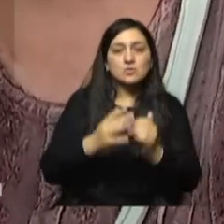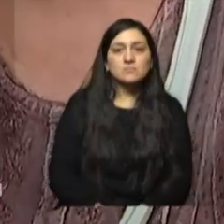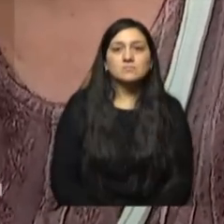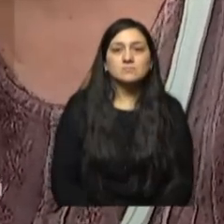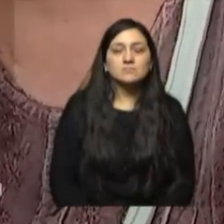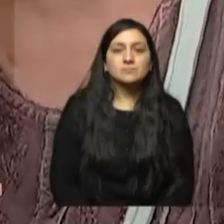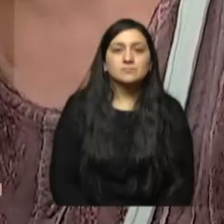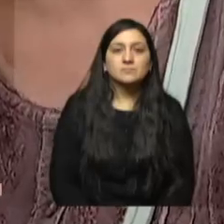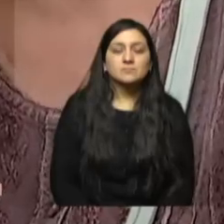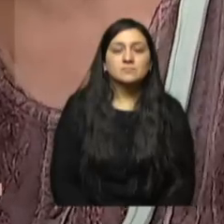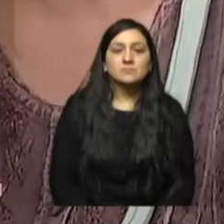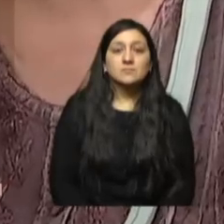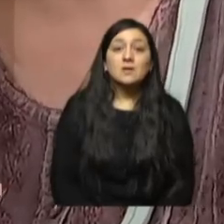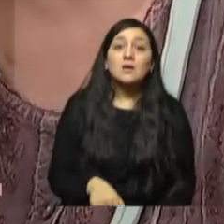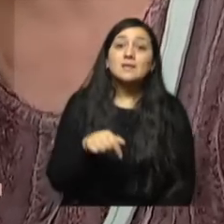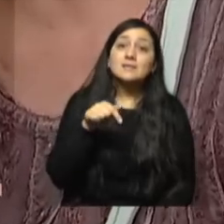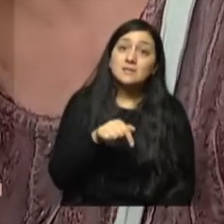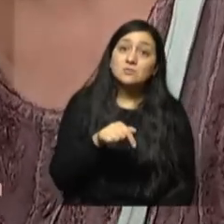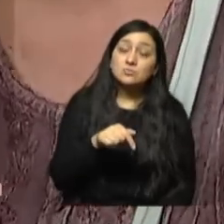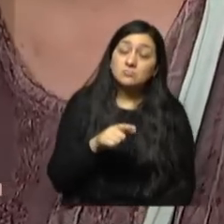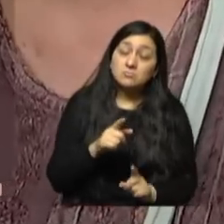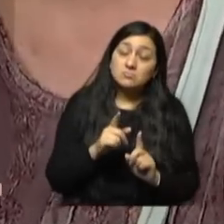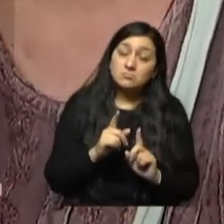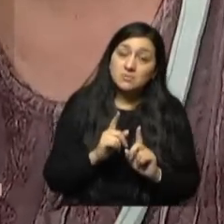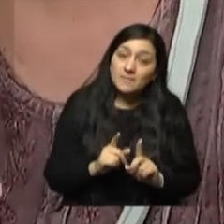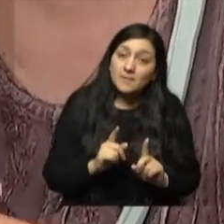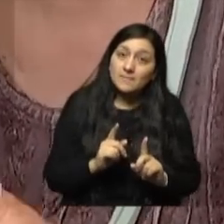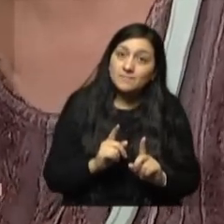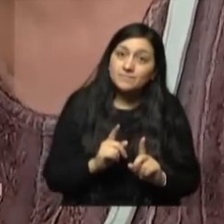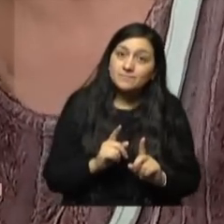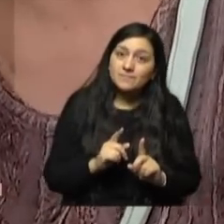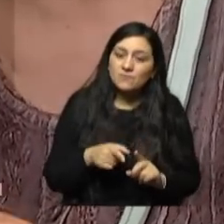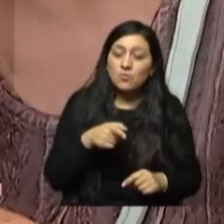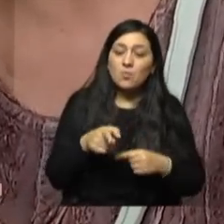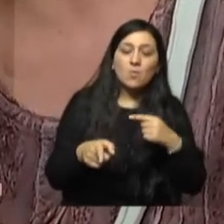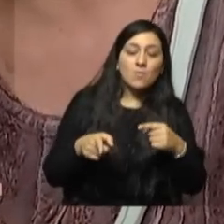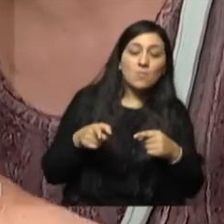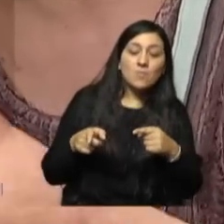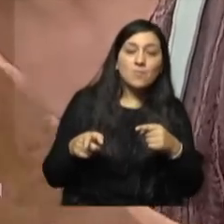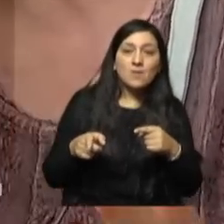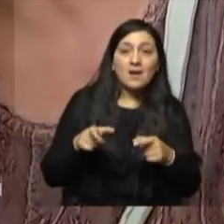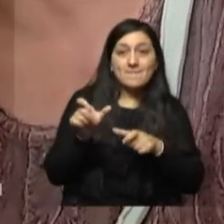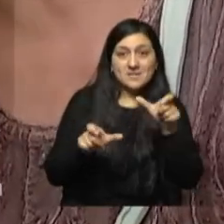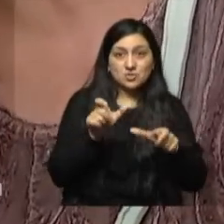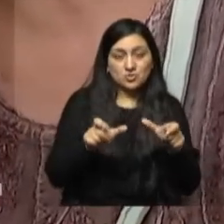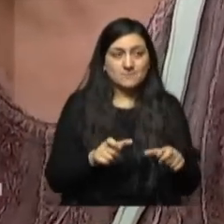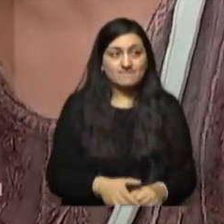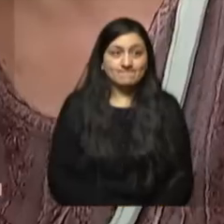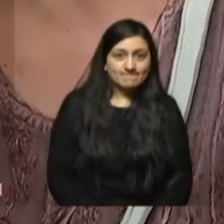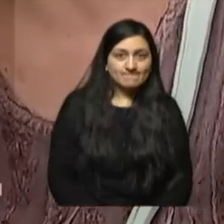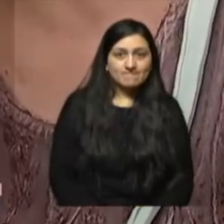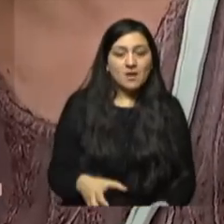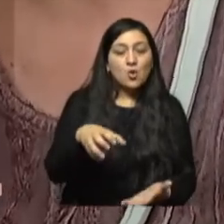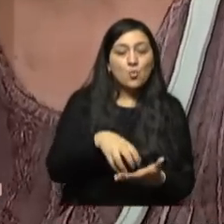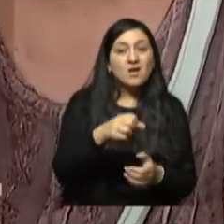y en realidad eso de alguna manera fue señalando a las personas, ¿verdad? El lugar